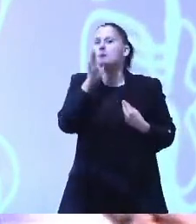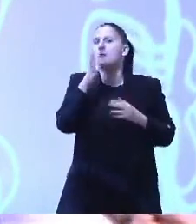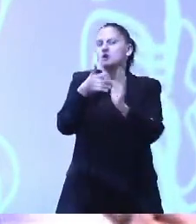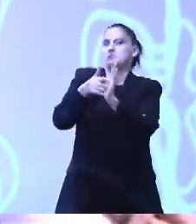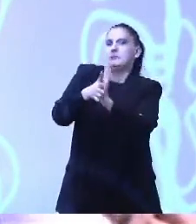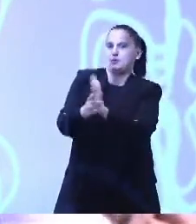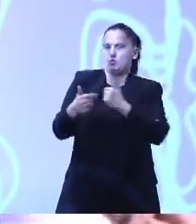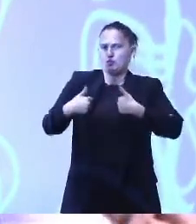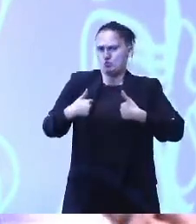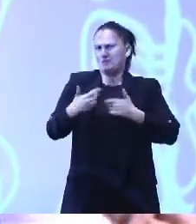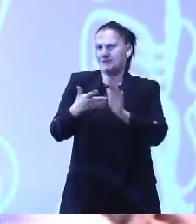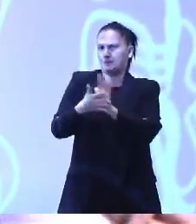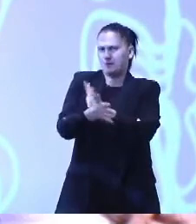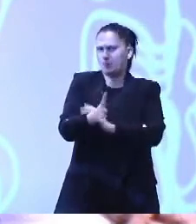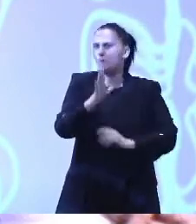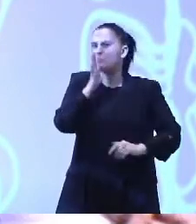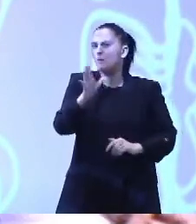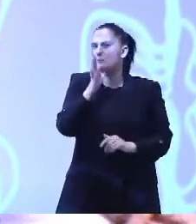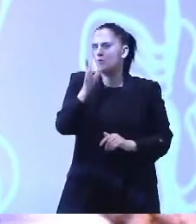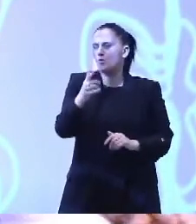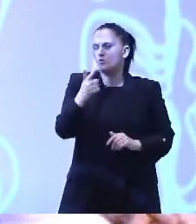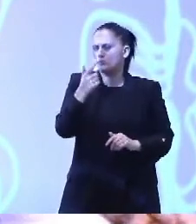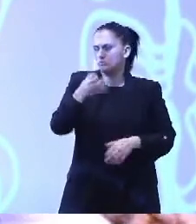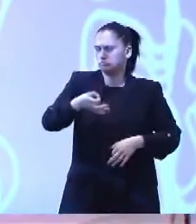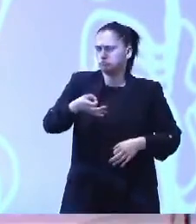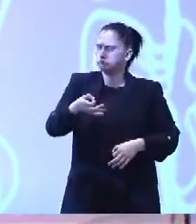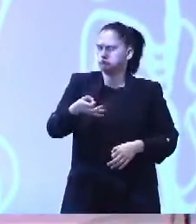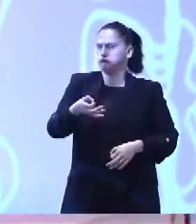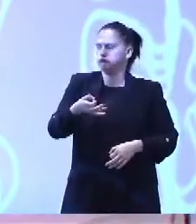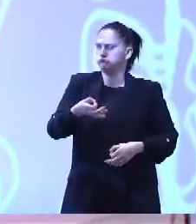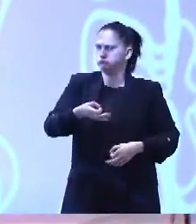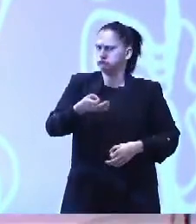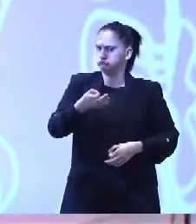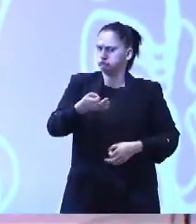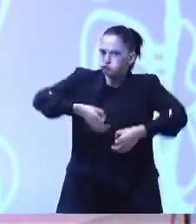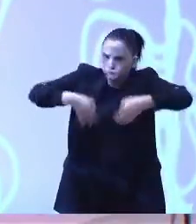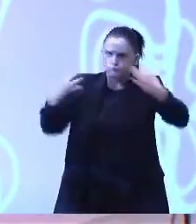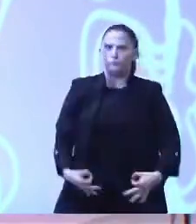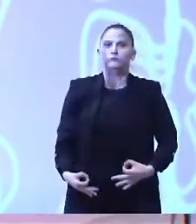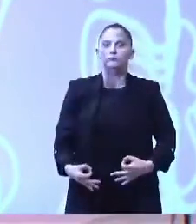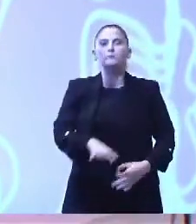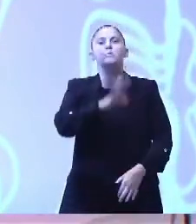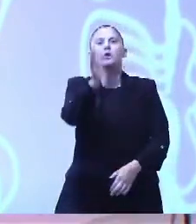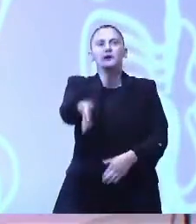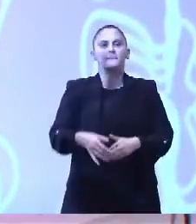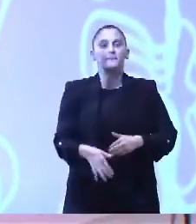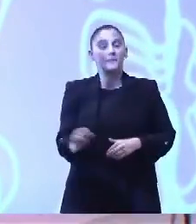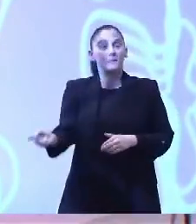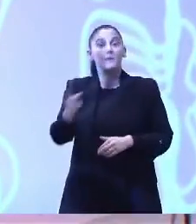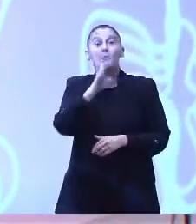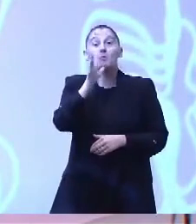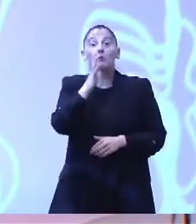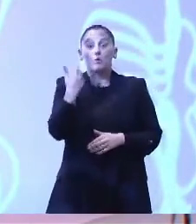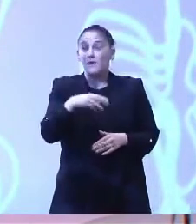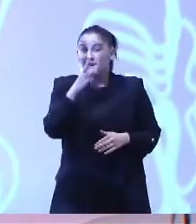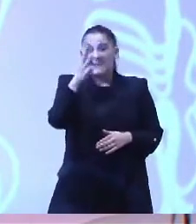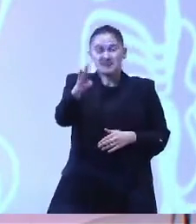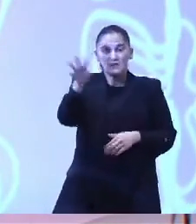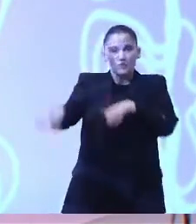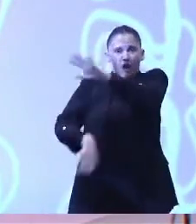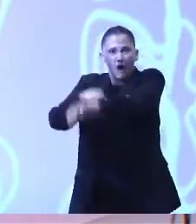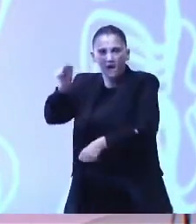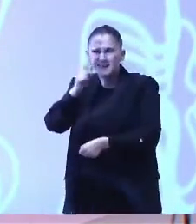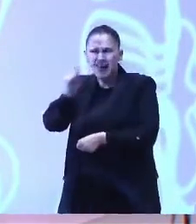qué soy tan, digamos, taxativo en esta afirmación. Primero porque después de 3 años de